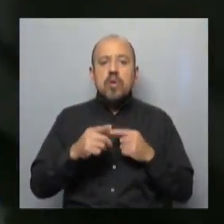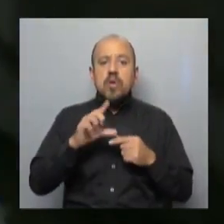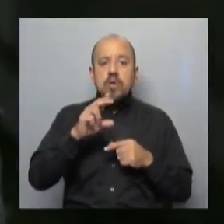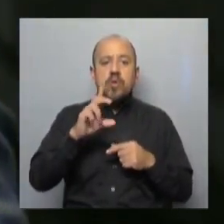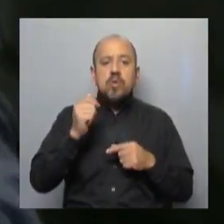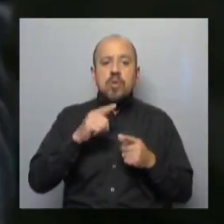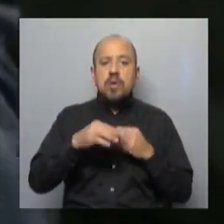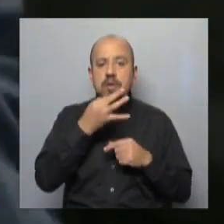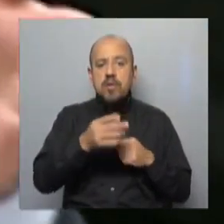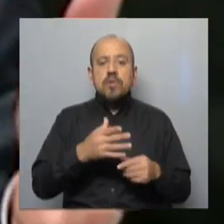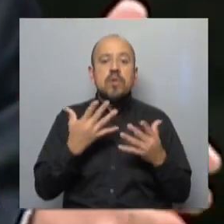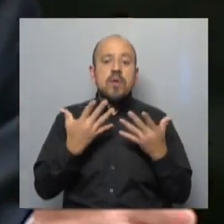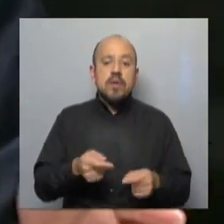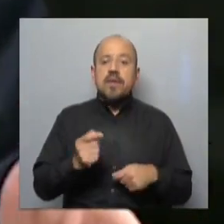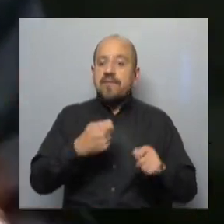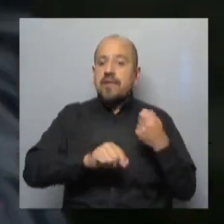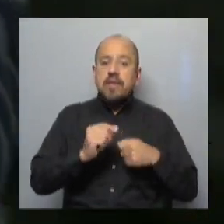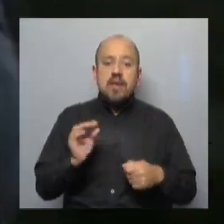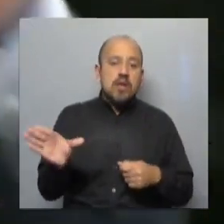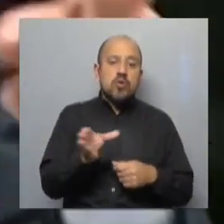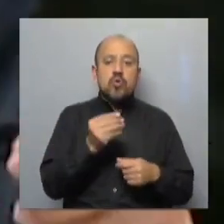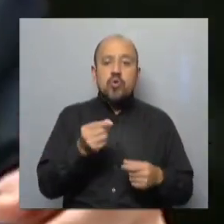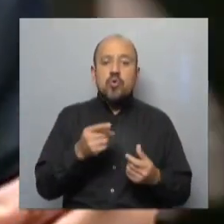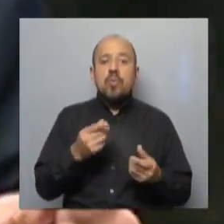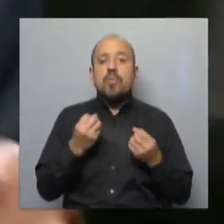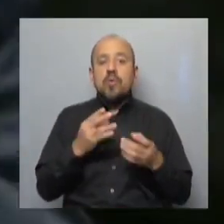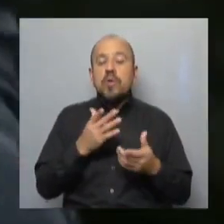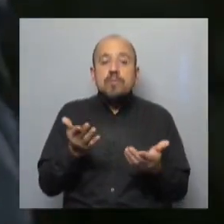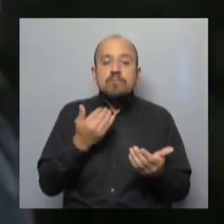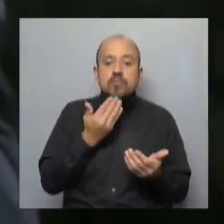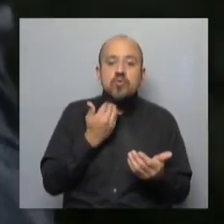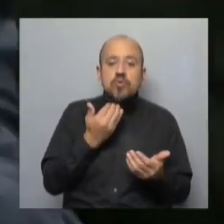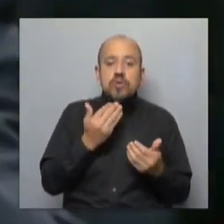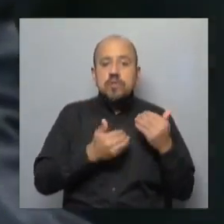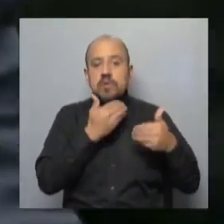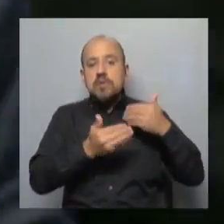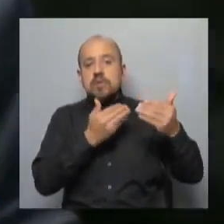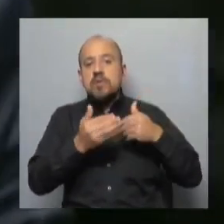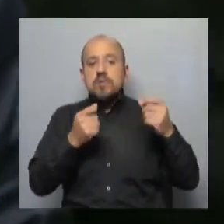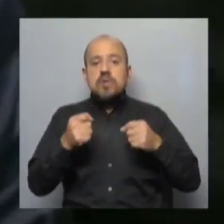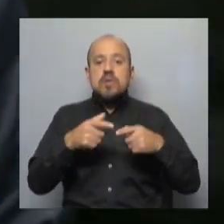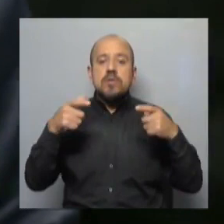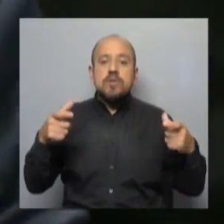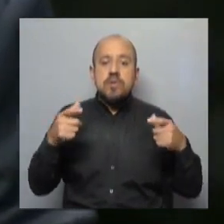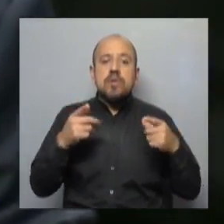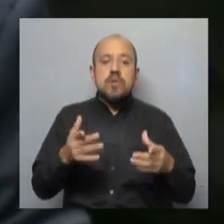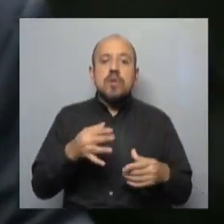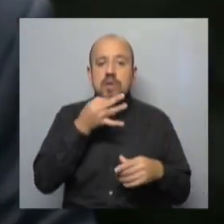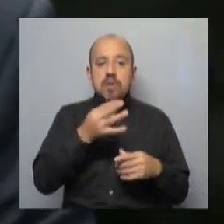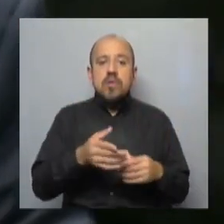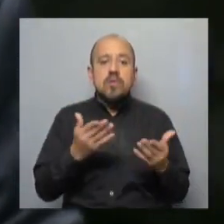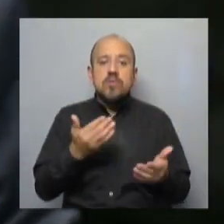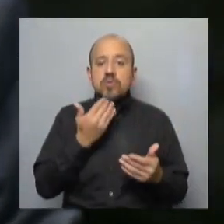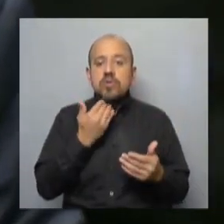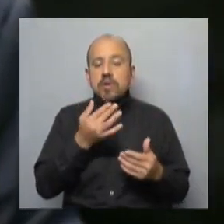dijo que quienes intenta vender hasta las alfombras del palacio de planalto porque no sabe nada de desarrollo ni de crecimiento y aseguró que tampoco sabe